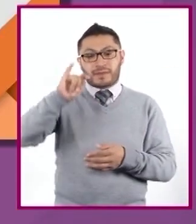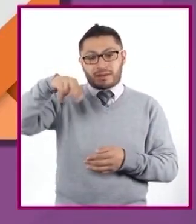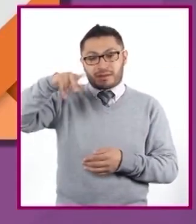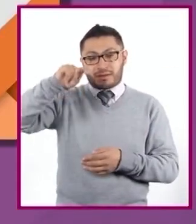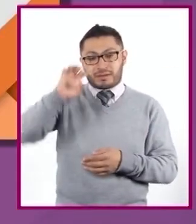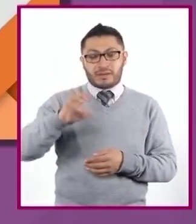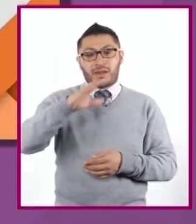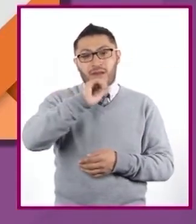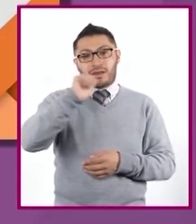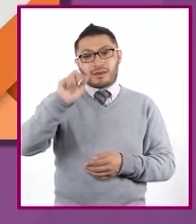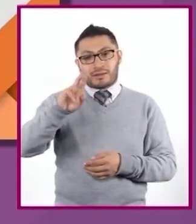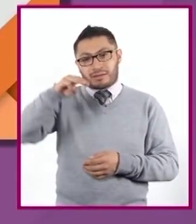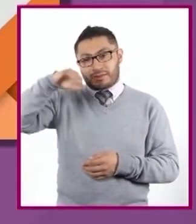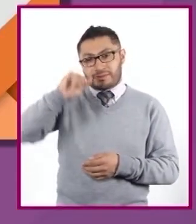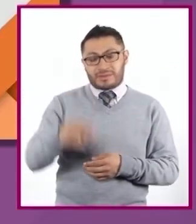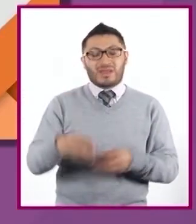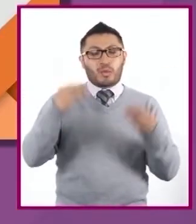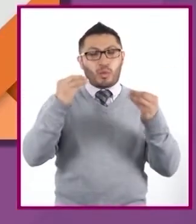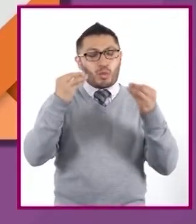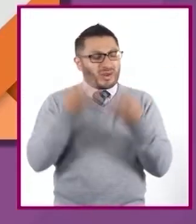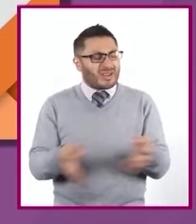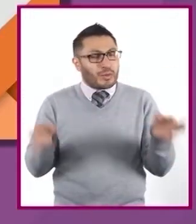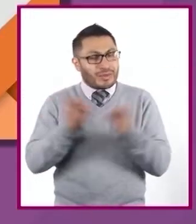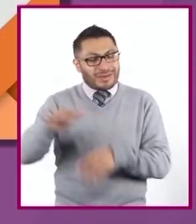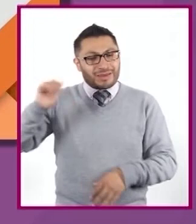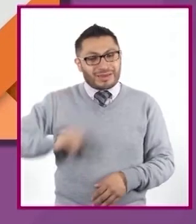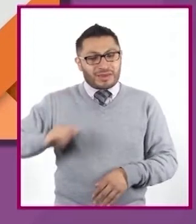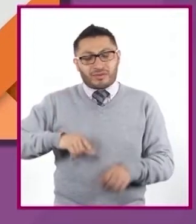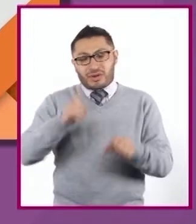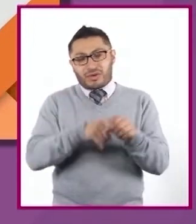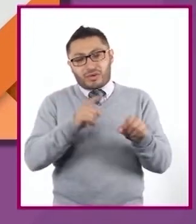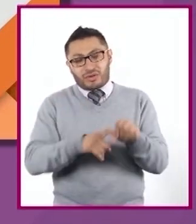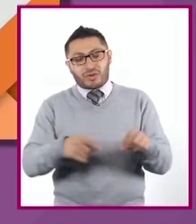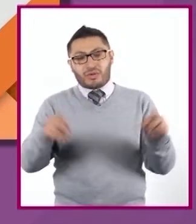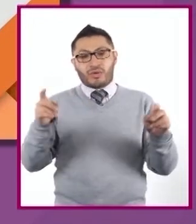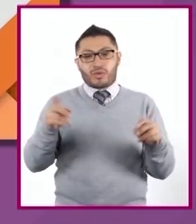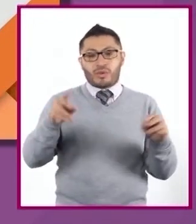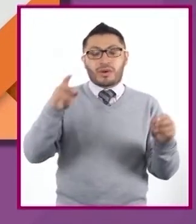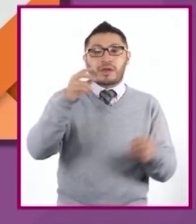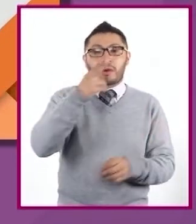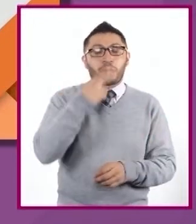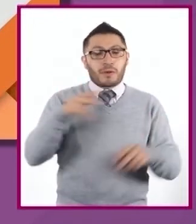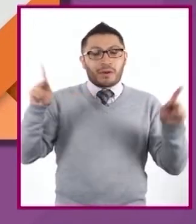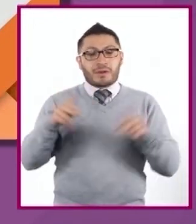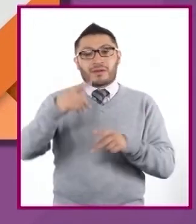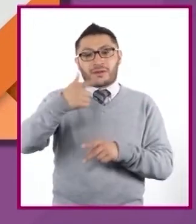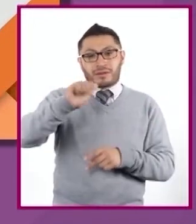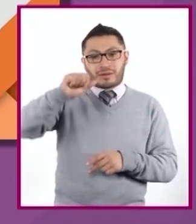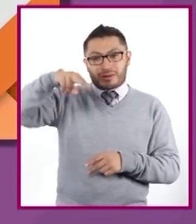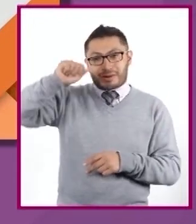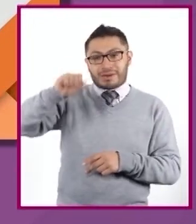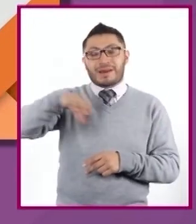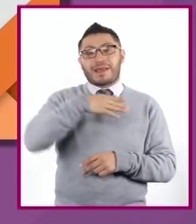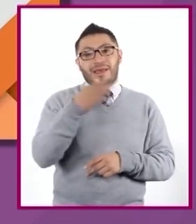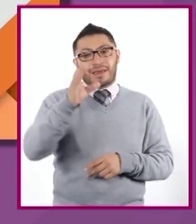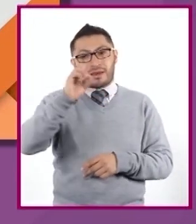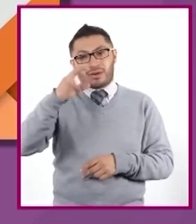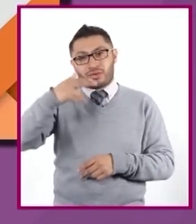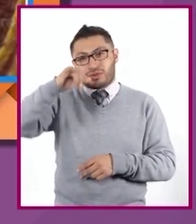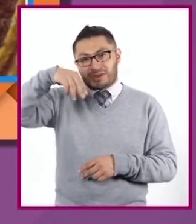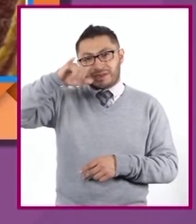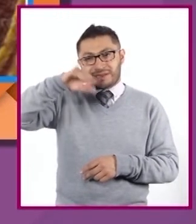muy preciado en la época, colorante que se obtenía del secado y molido del insecto grana cochinilla, que se alimentaba del